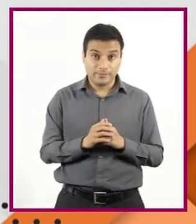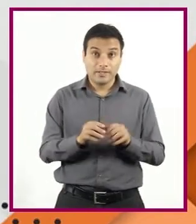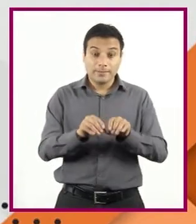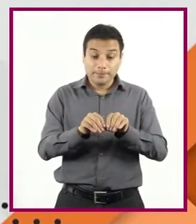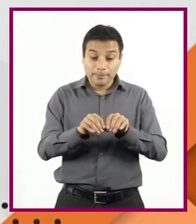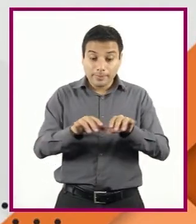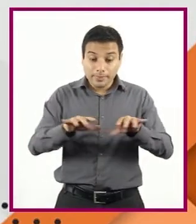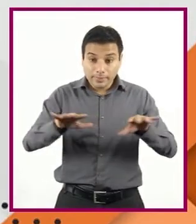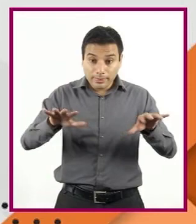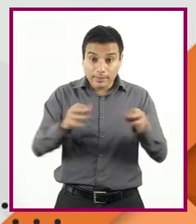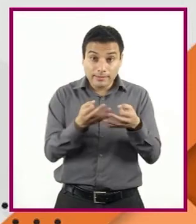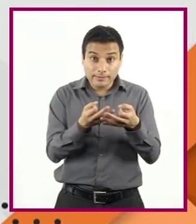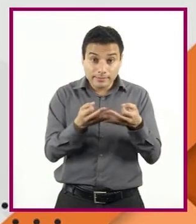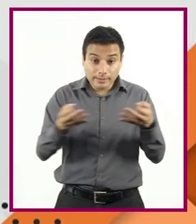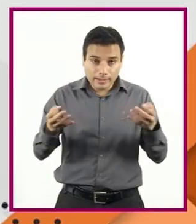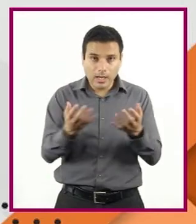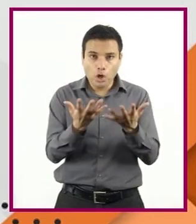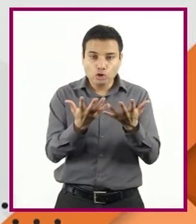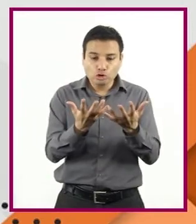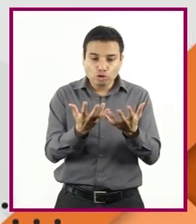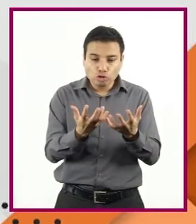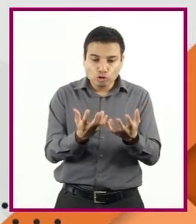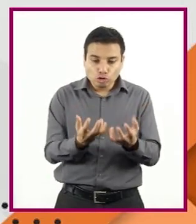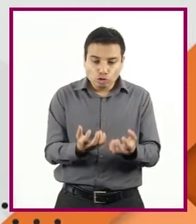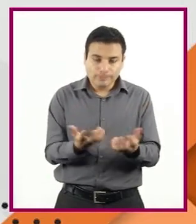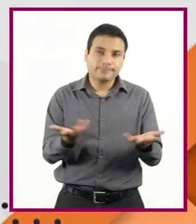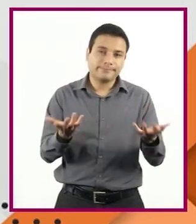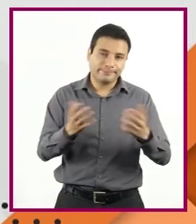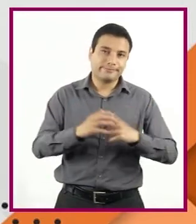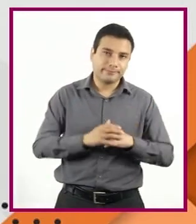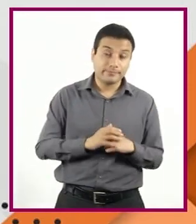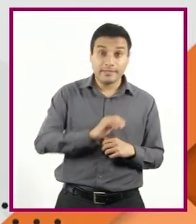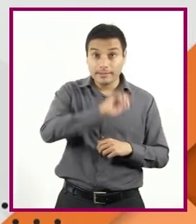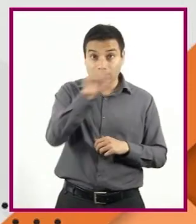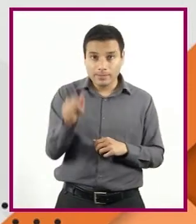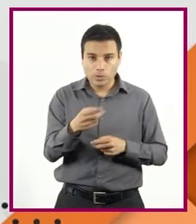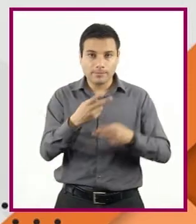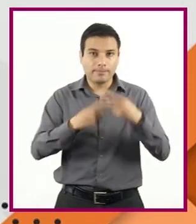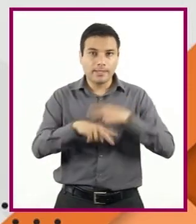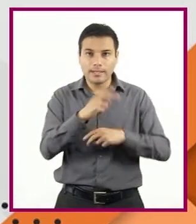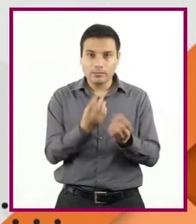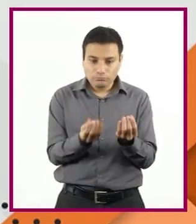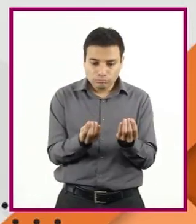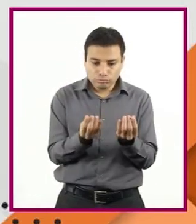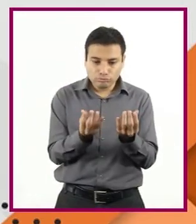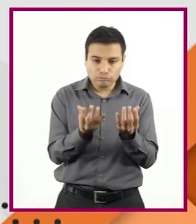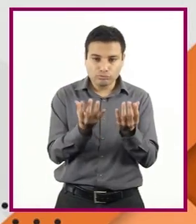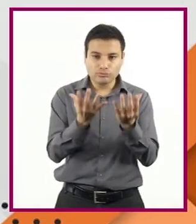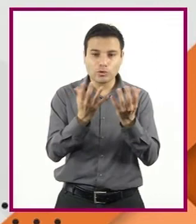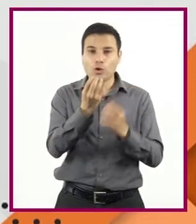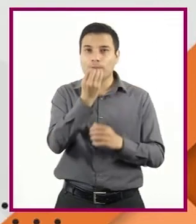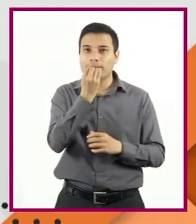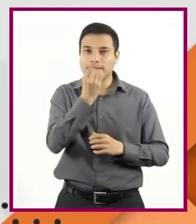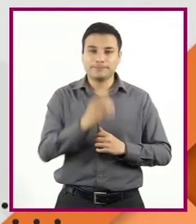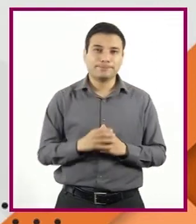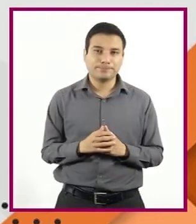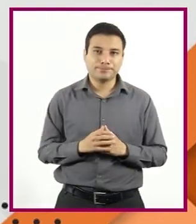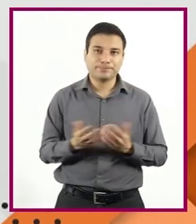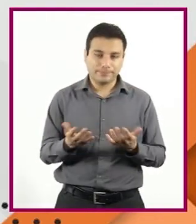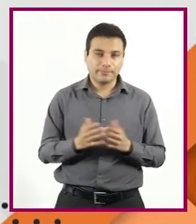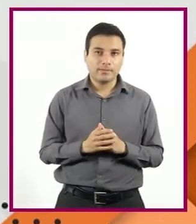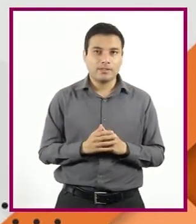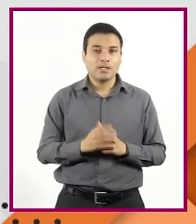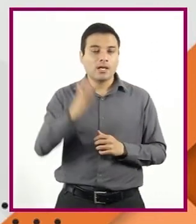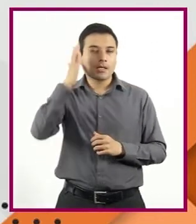tierra al alimentar a Tlaltecutli, de quien surgirían los alimentos necesarios para existir. Los cráneos de